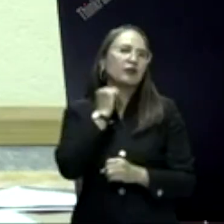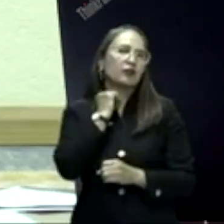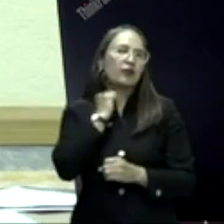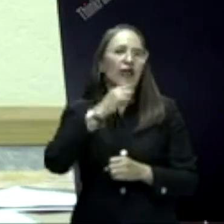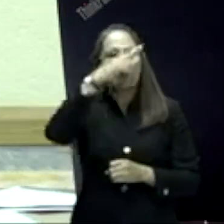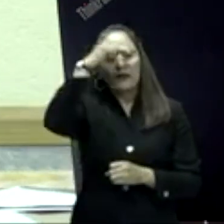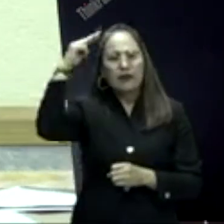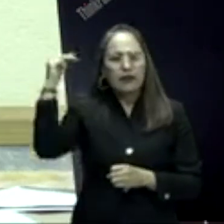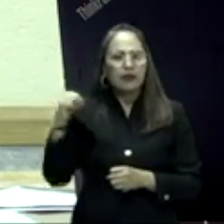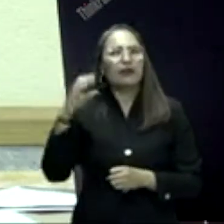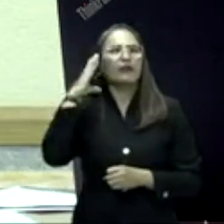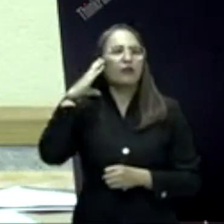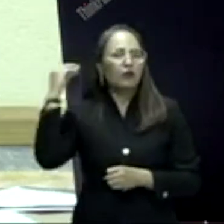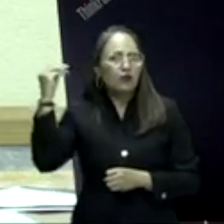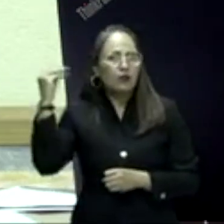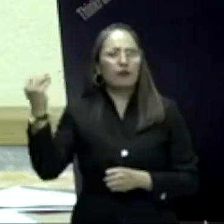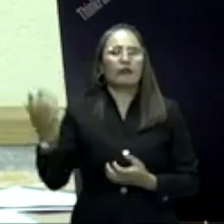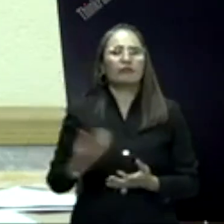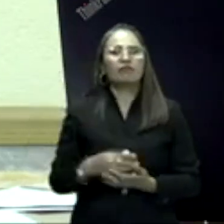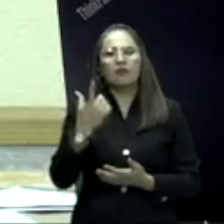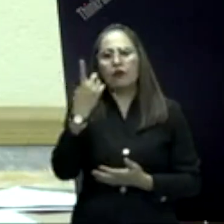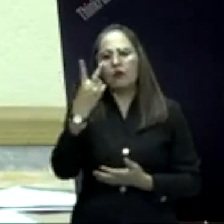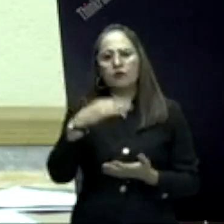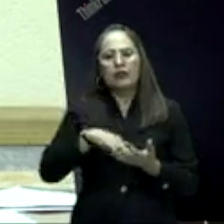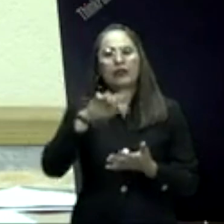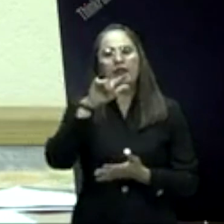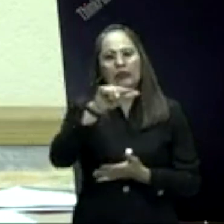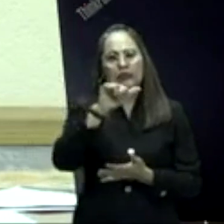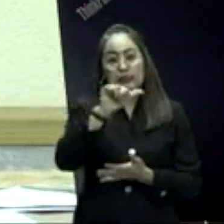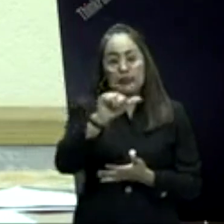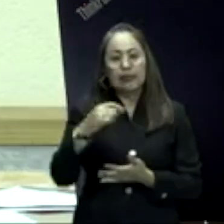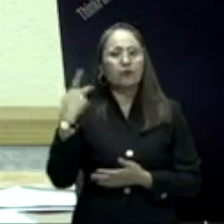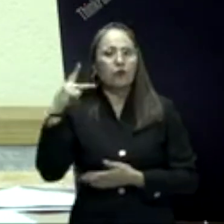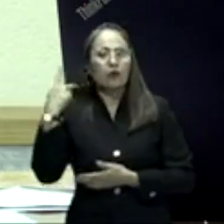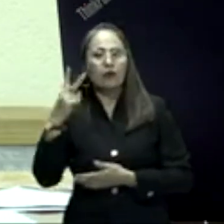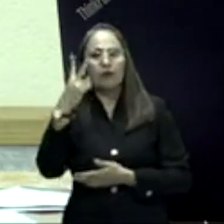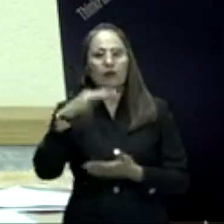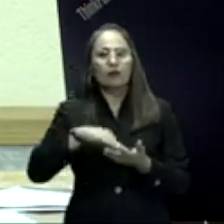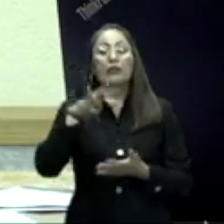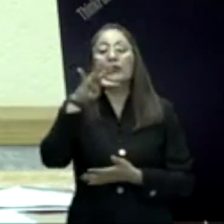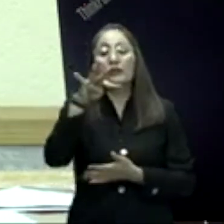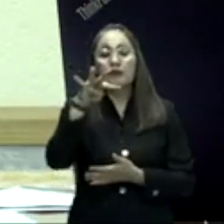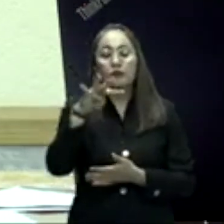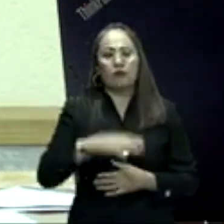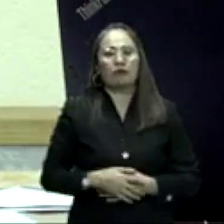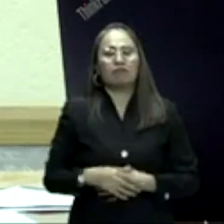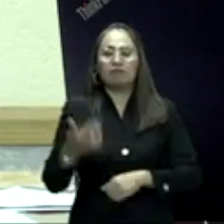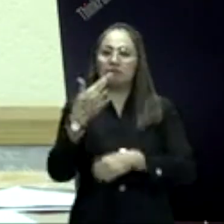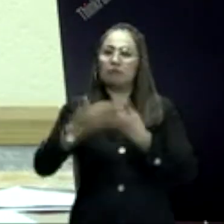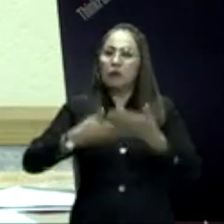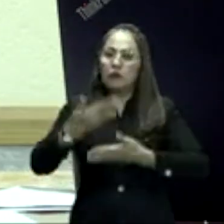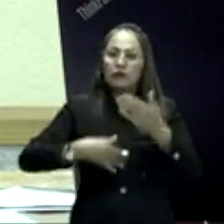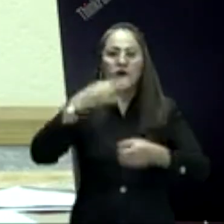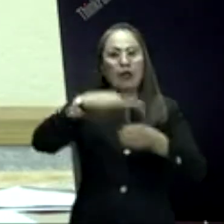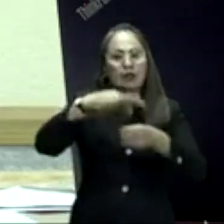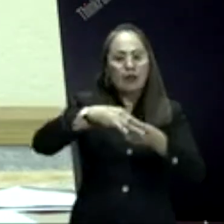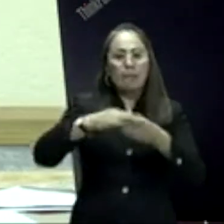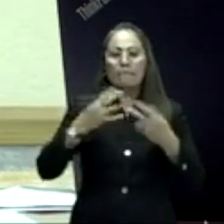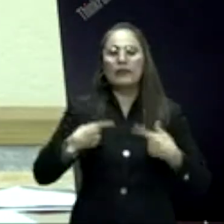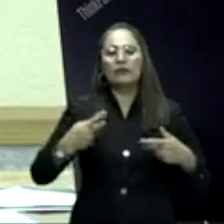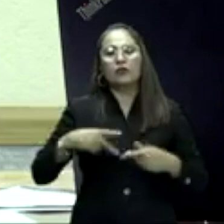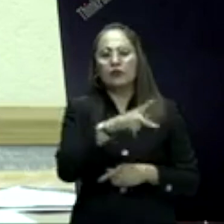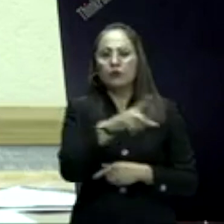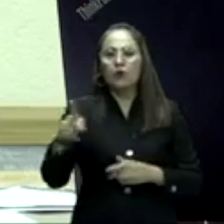de gubernaturas en Colima en 2016 y en Puebla en 2019. Todos estos procesos electorales y de participación